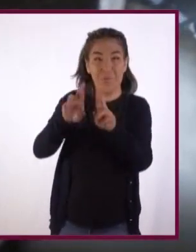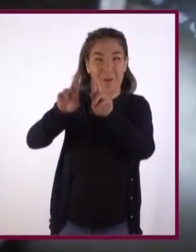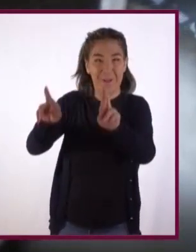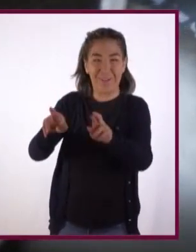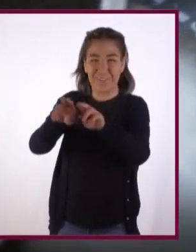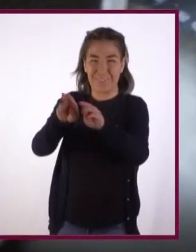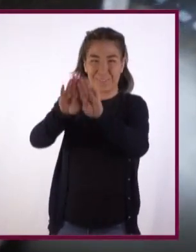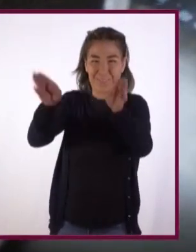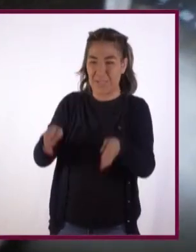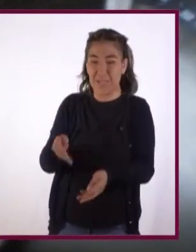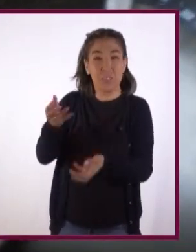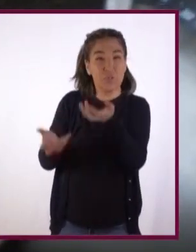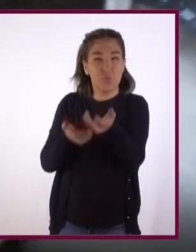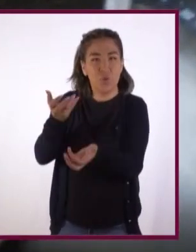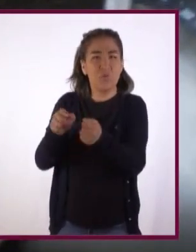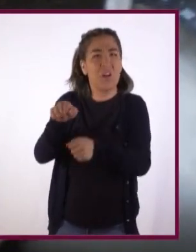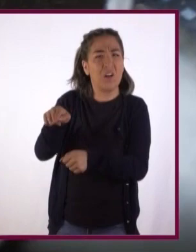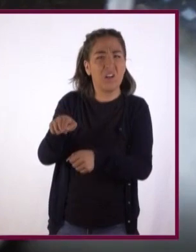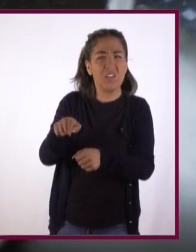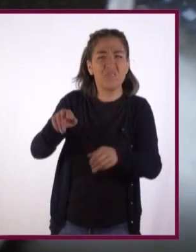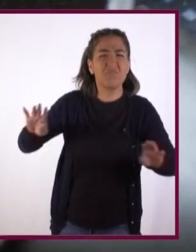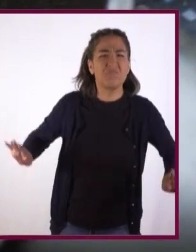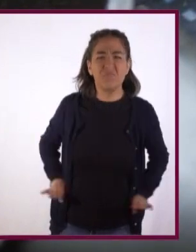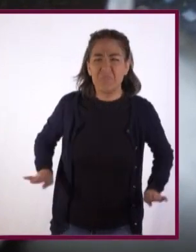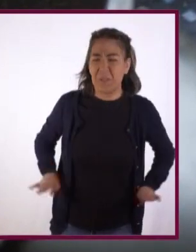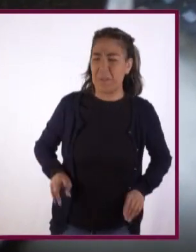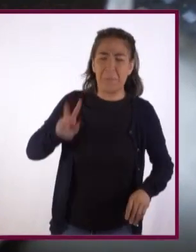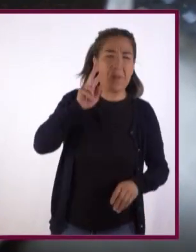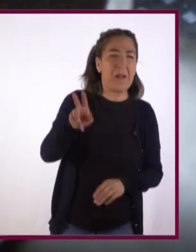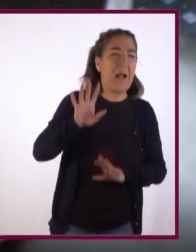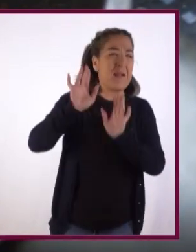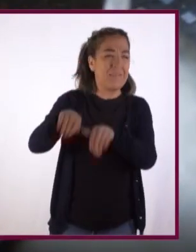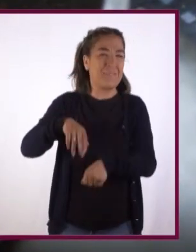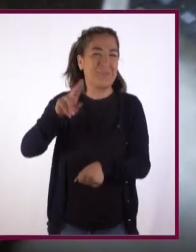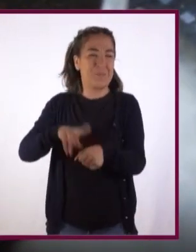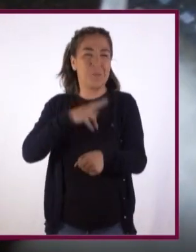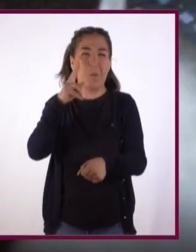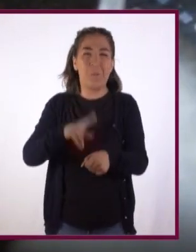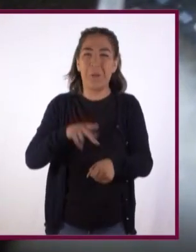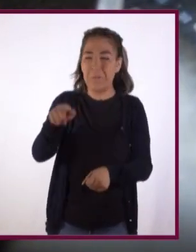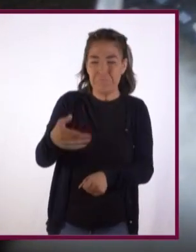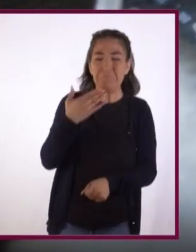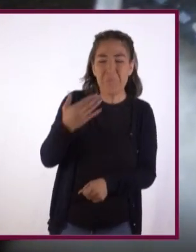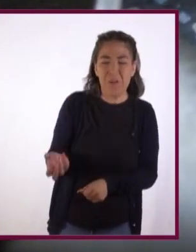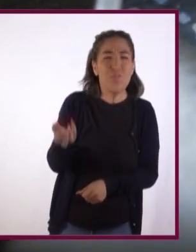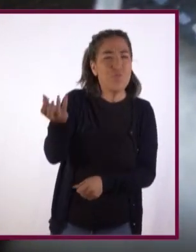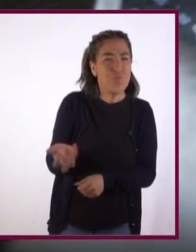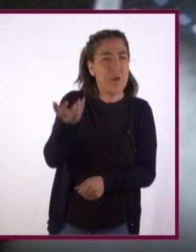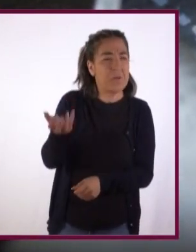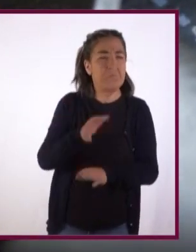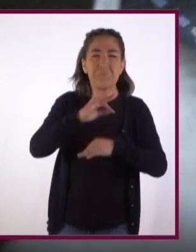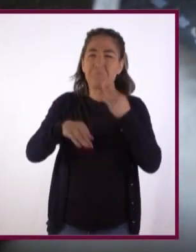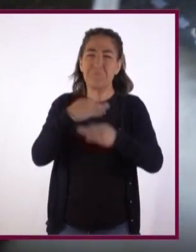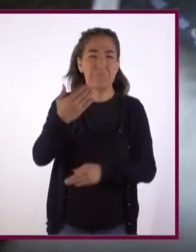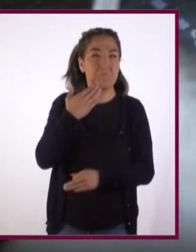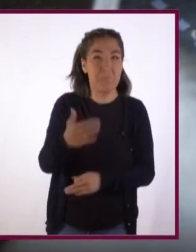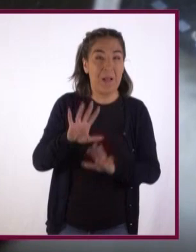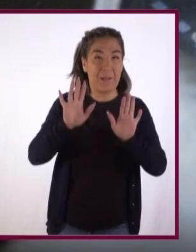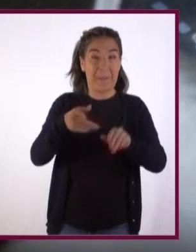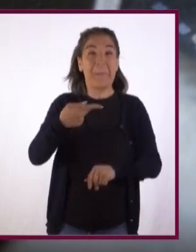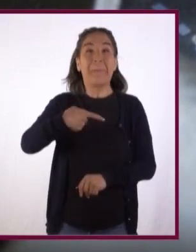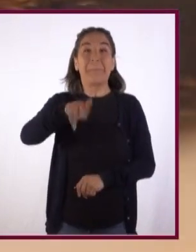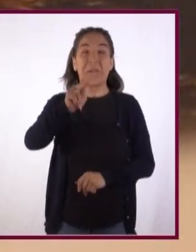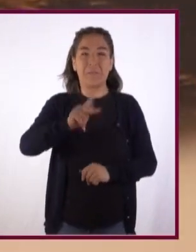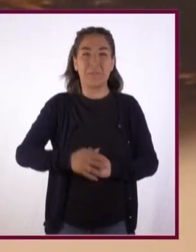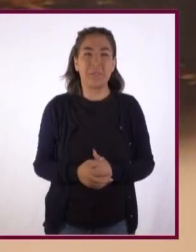encendemos, vemos un comportamiento muy normal, no nos preocupa nada, vemos que prende el fuego y todo tranquilo.